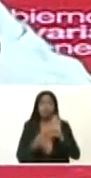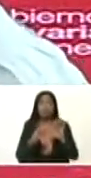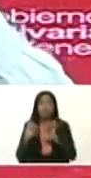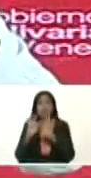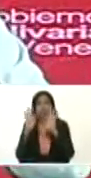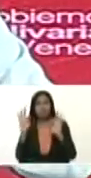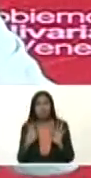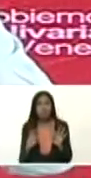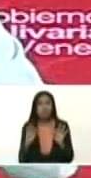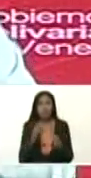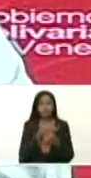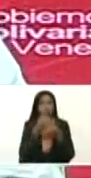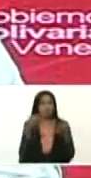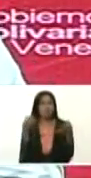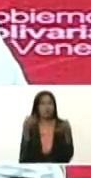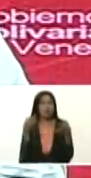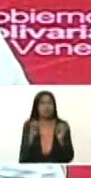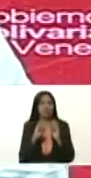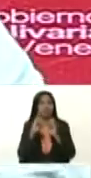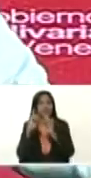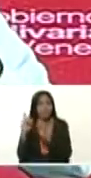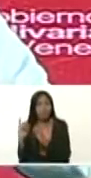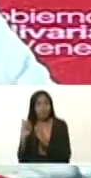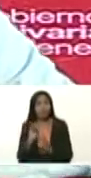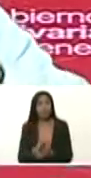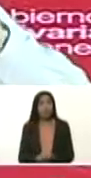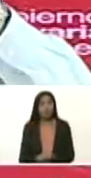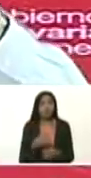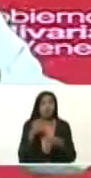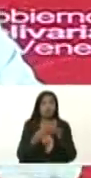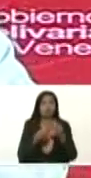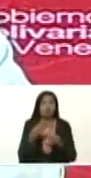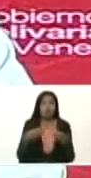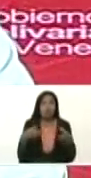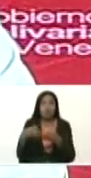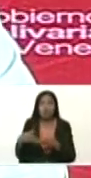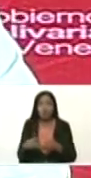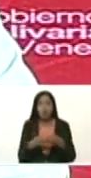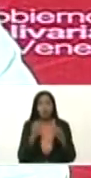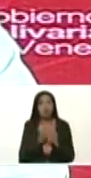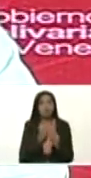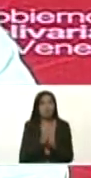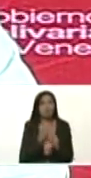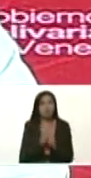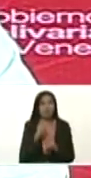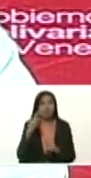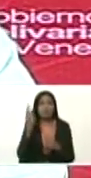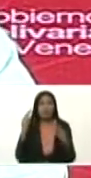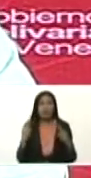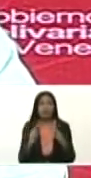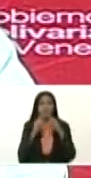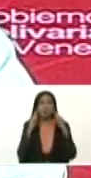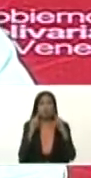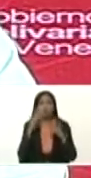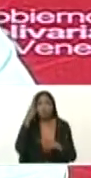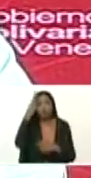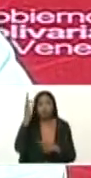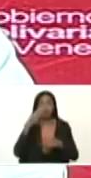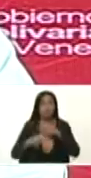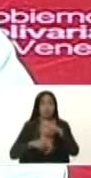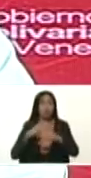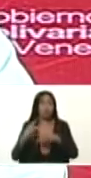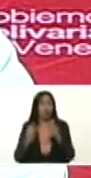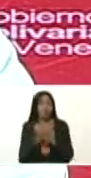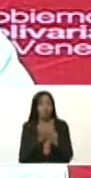manera genial y maravillosa elaboraron en mesas de trabajo en el primer encuentro de los consejos productivos